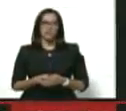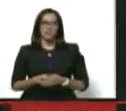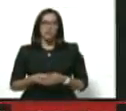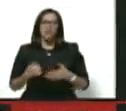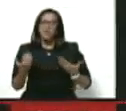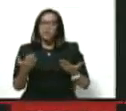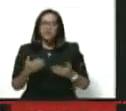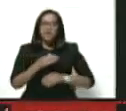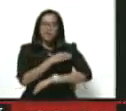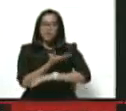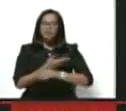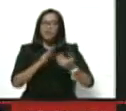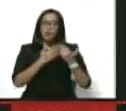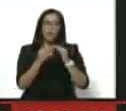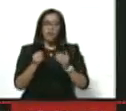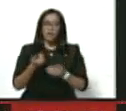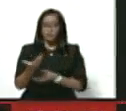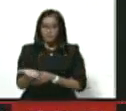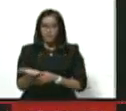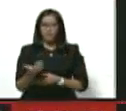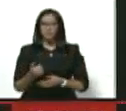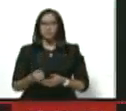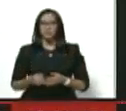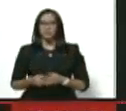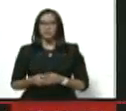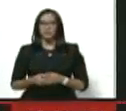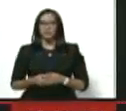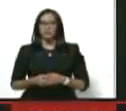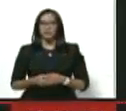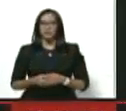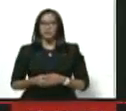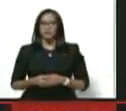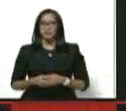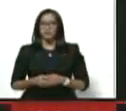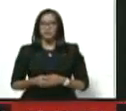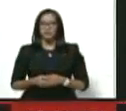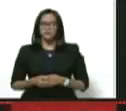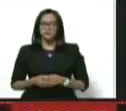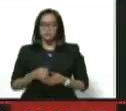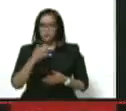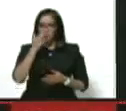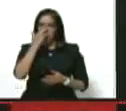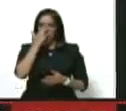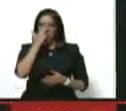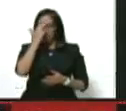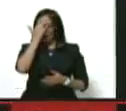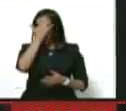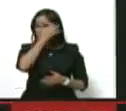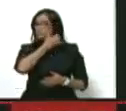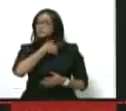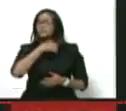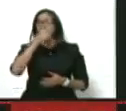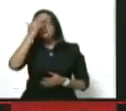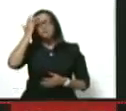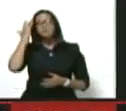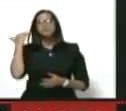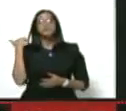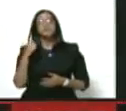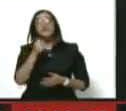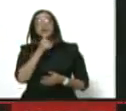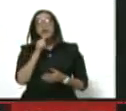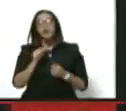comunidad? ¿Qué fuerza con la fábrica? ¿Qué fuerza con el pueblo? ¿Ah? ¿Quién continúa el